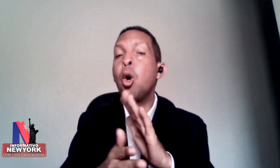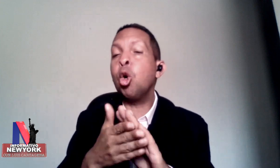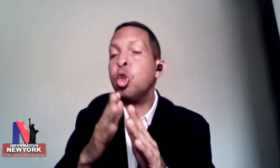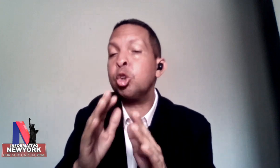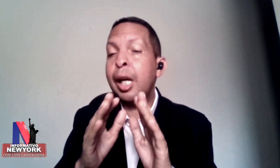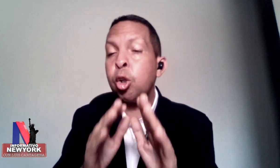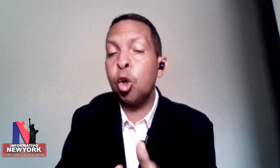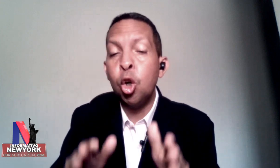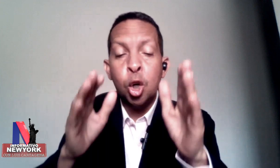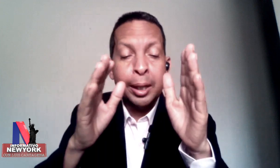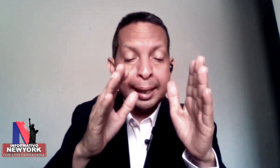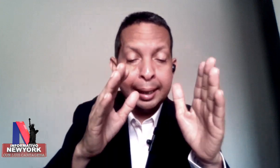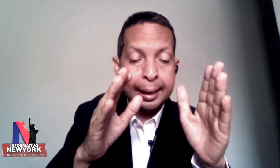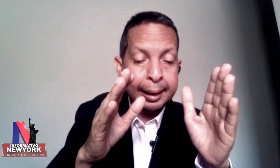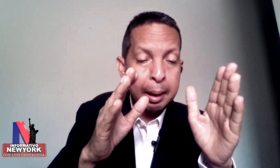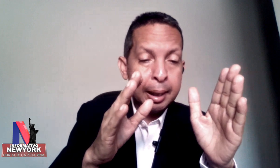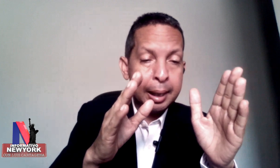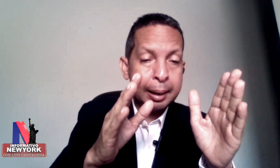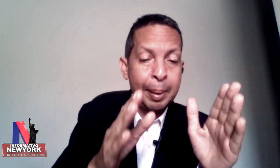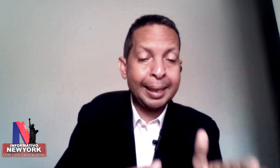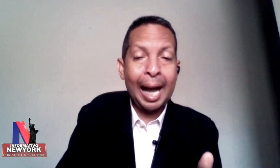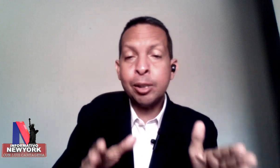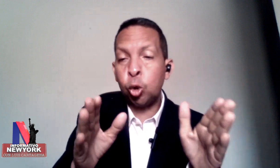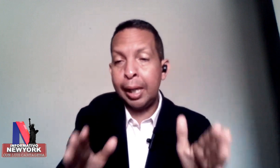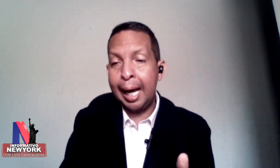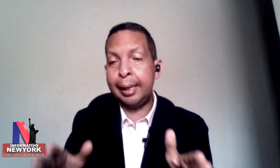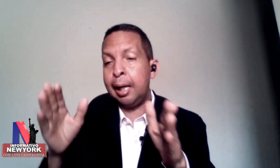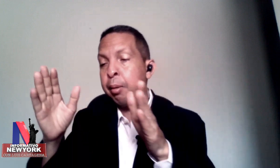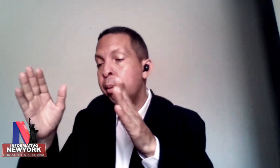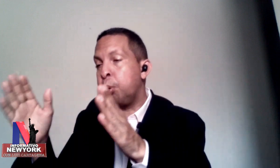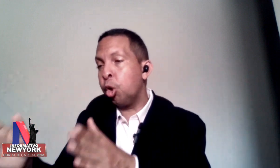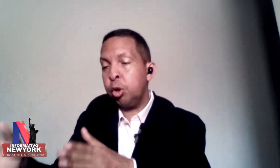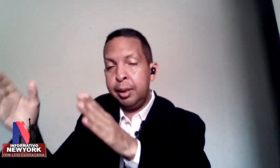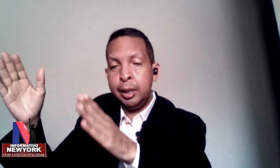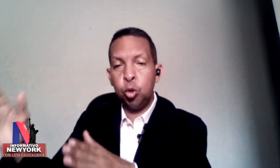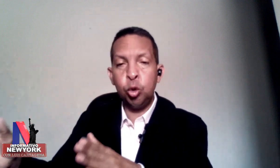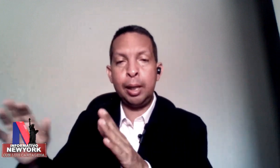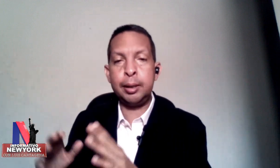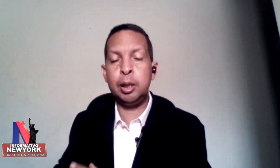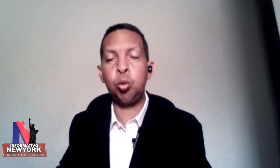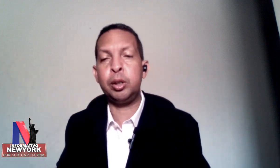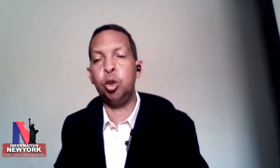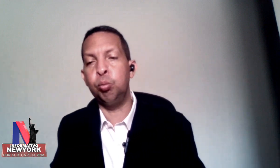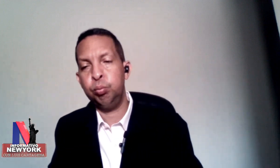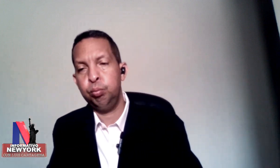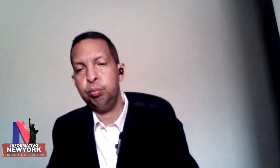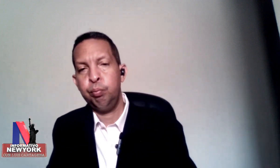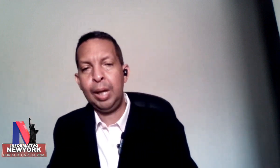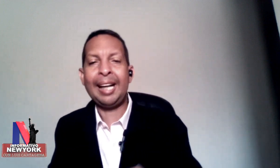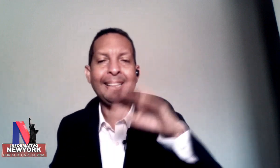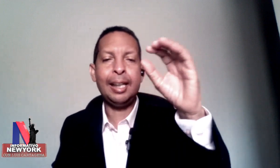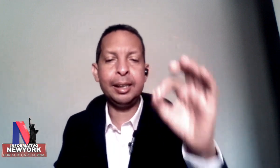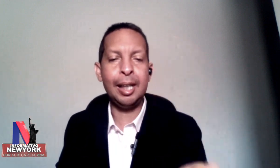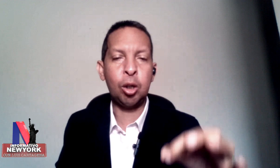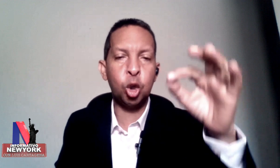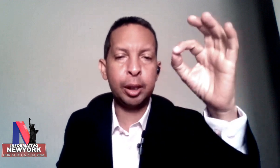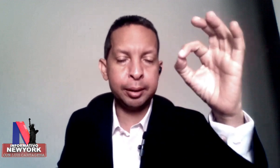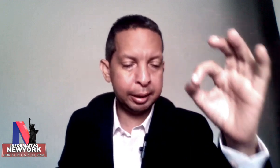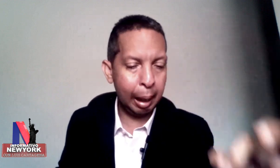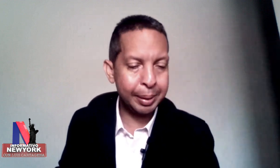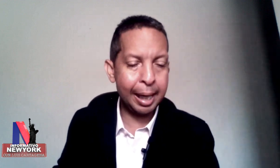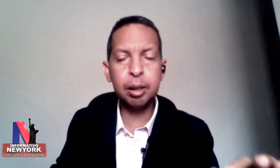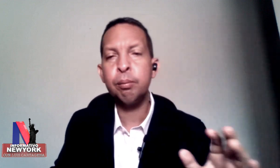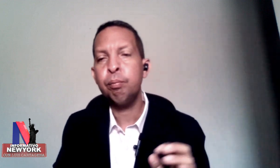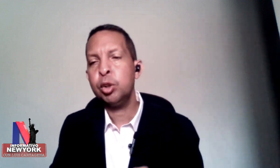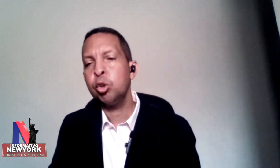ni tampoco yo tengo, me callo nada por ninguna situación. Aquí se dice la